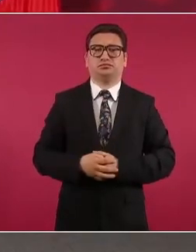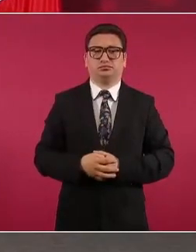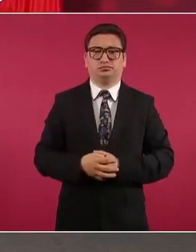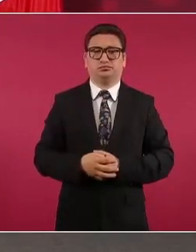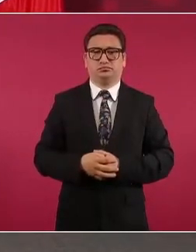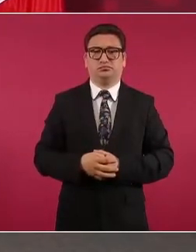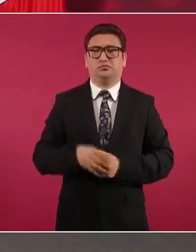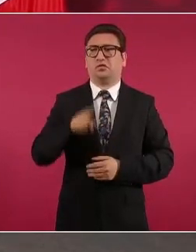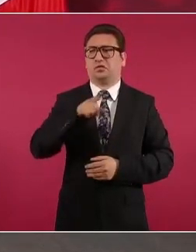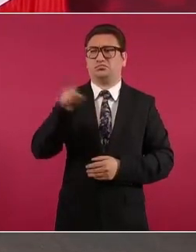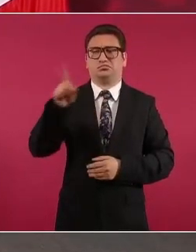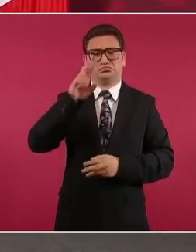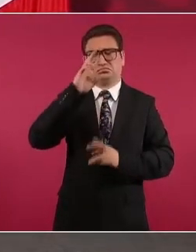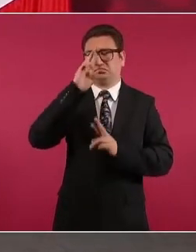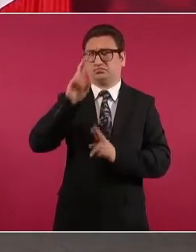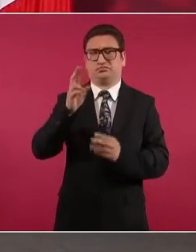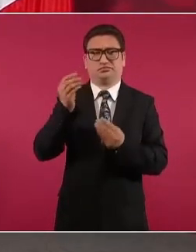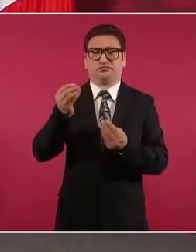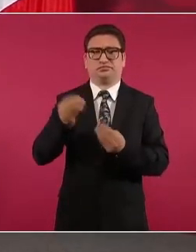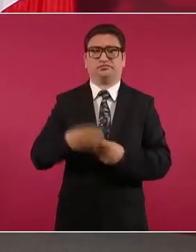los respeto mucho,